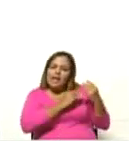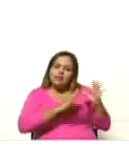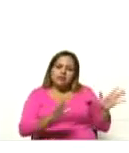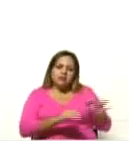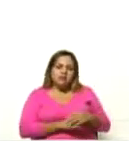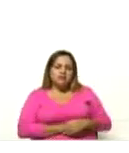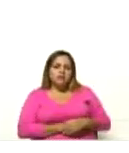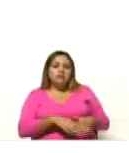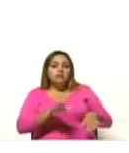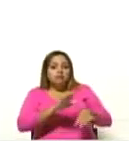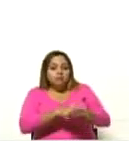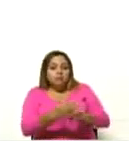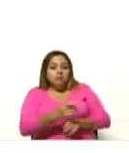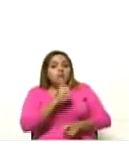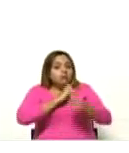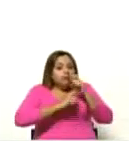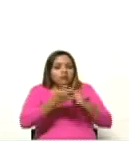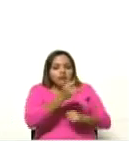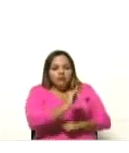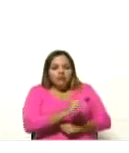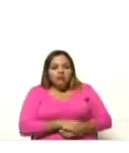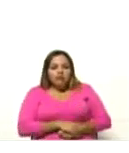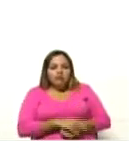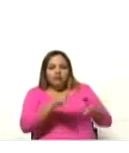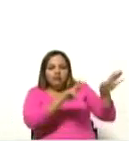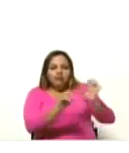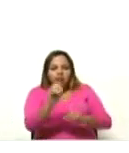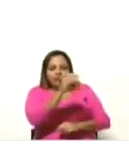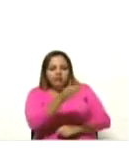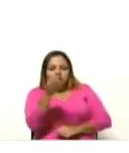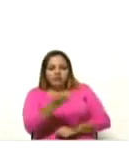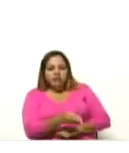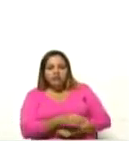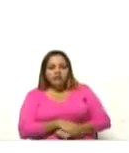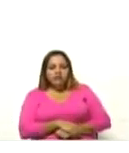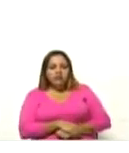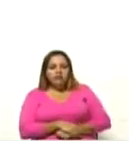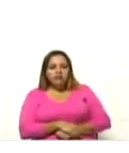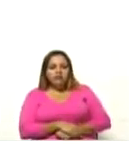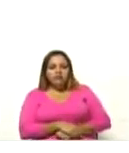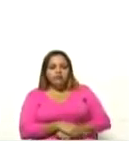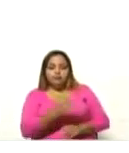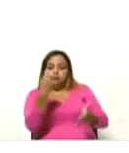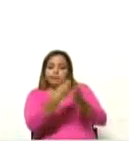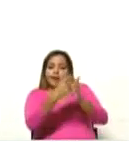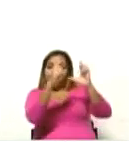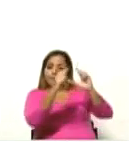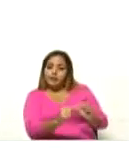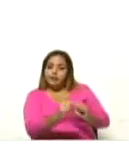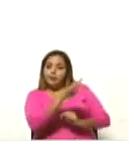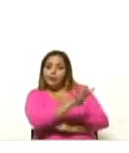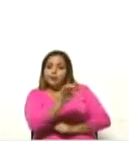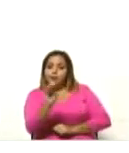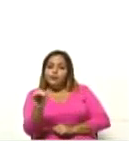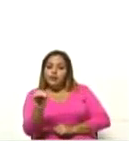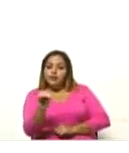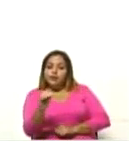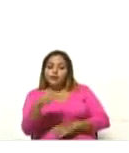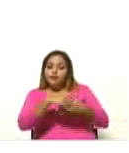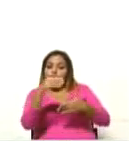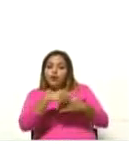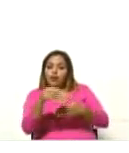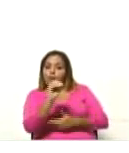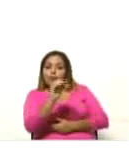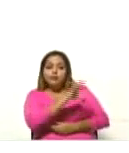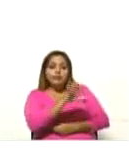Pues las dificultades están. 70% ganan menos de, de $400, $300. Estamos hablando